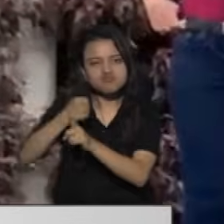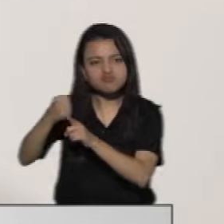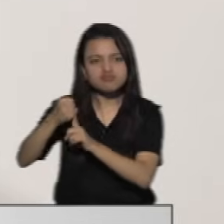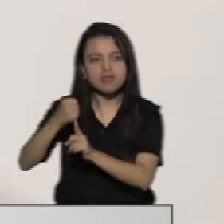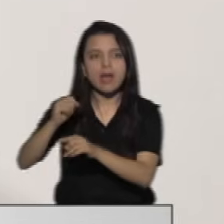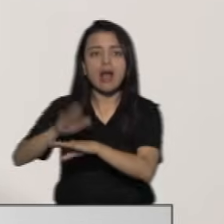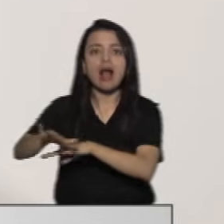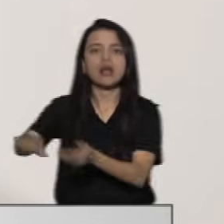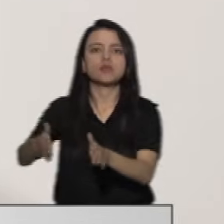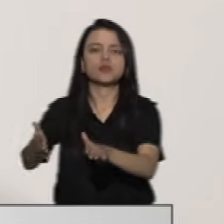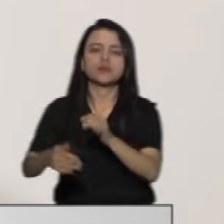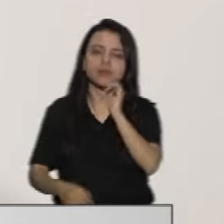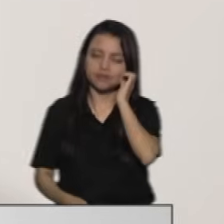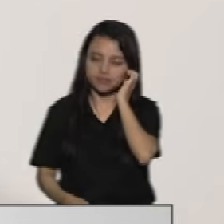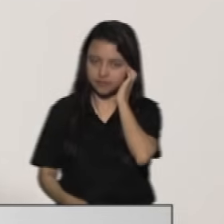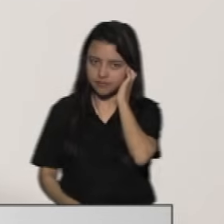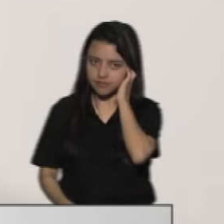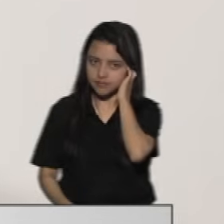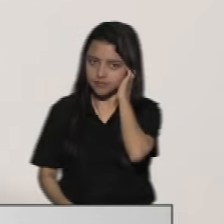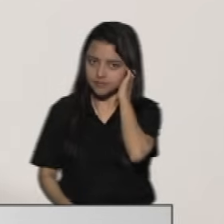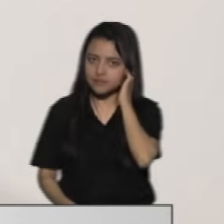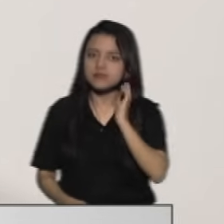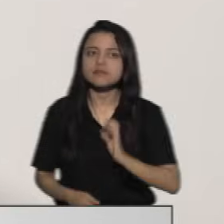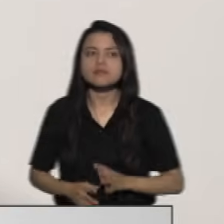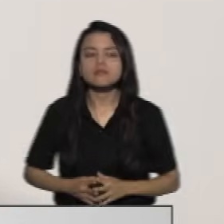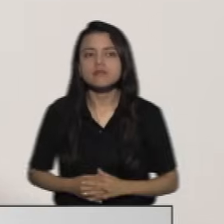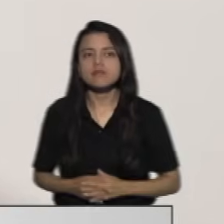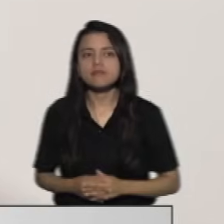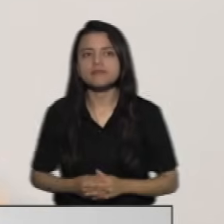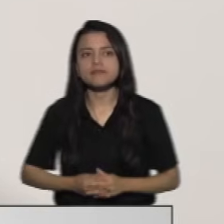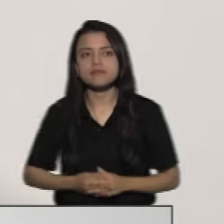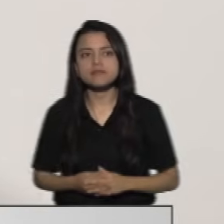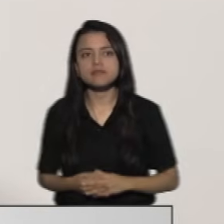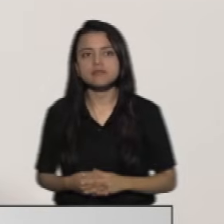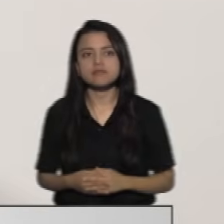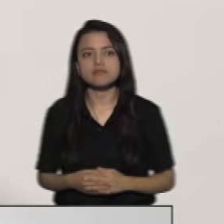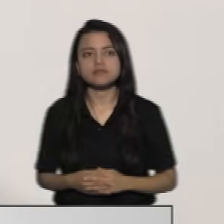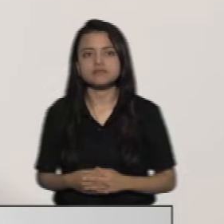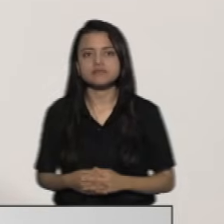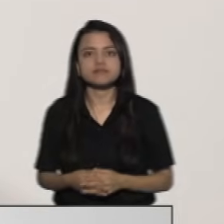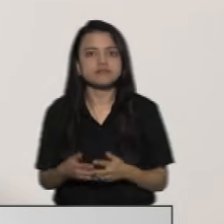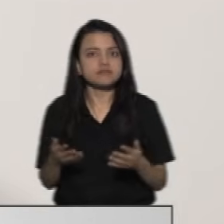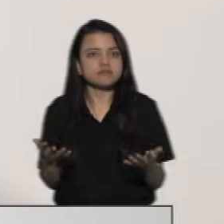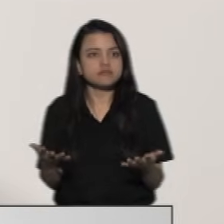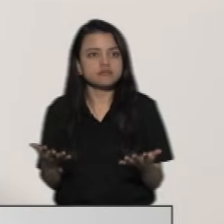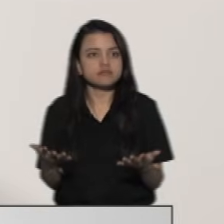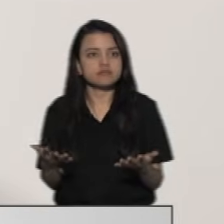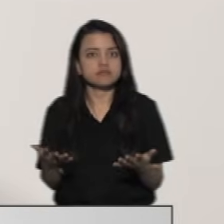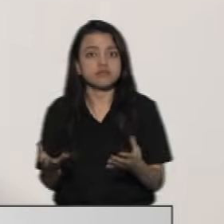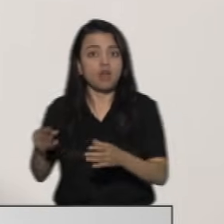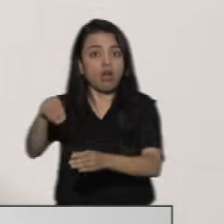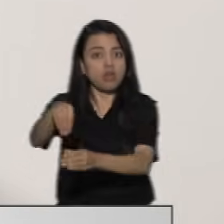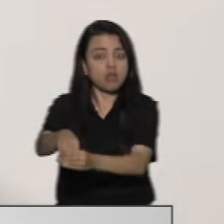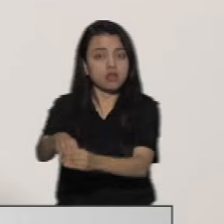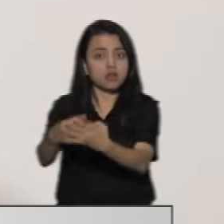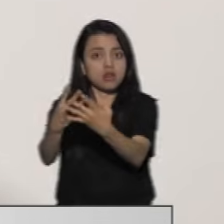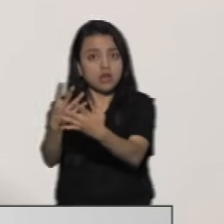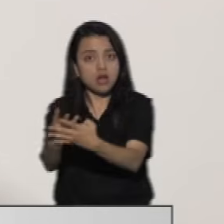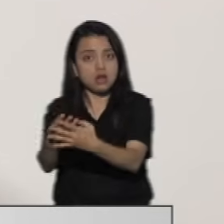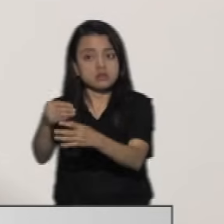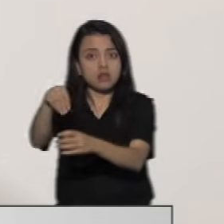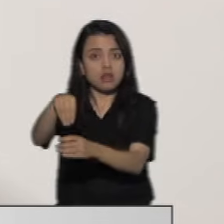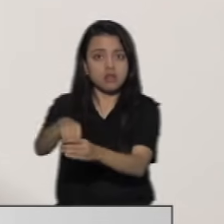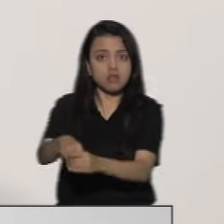una novedad que ante la inoperancia de la justicia quede reflejada que la violencia también llega a los centros penitenciarios, carcelarios y aún